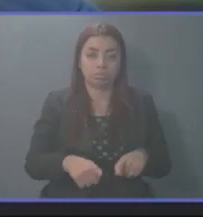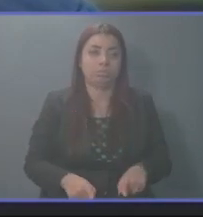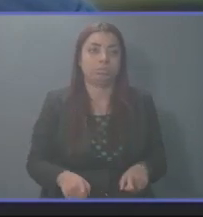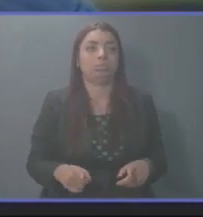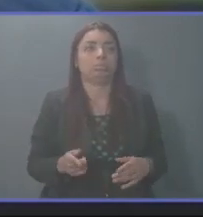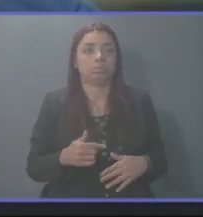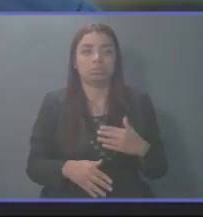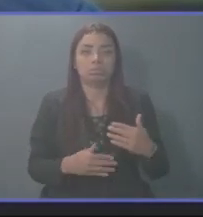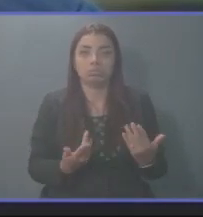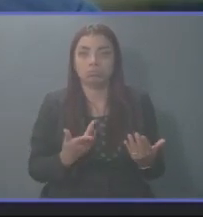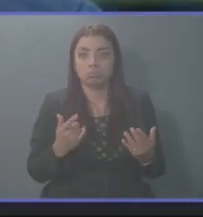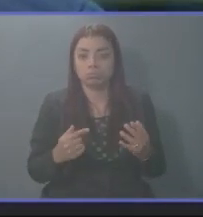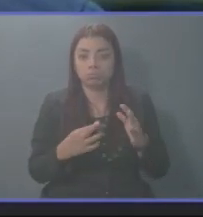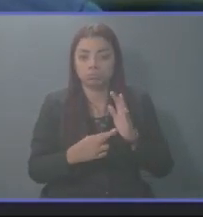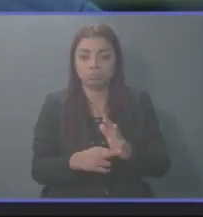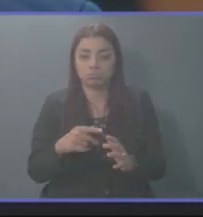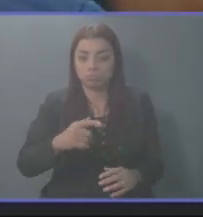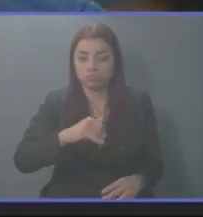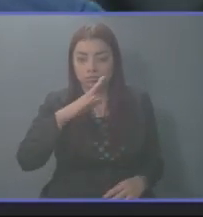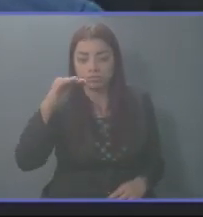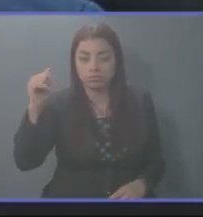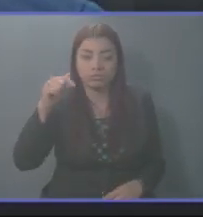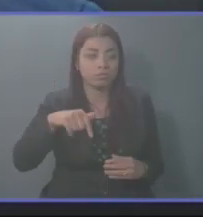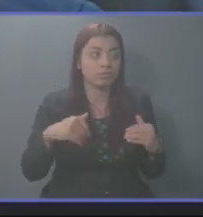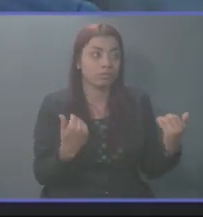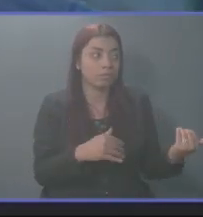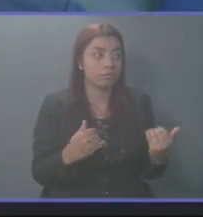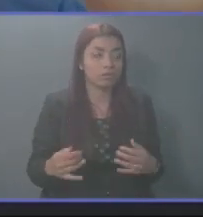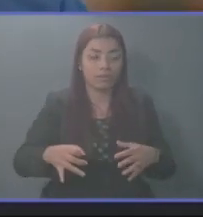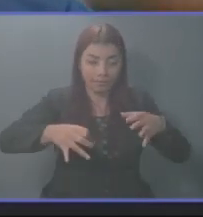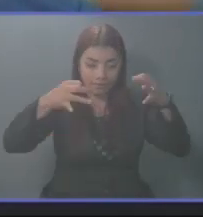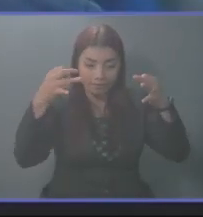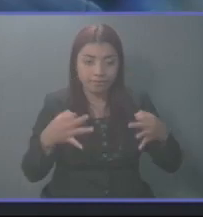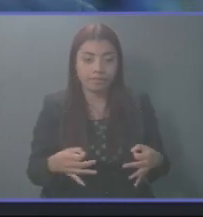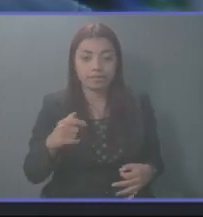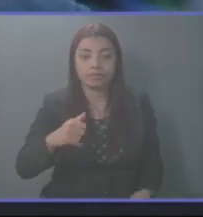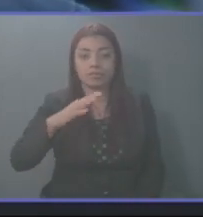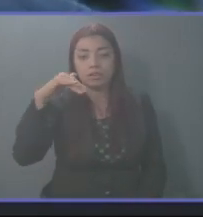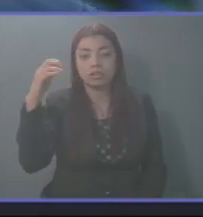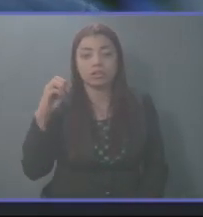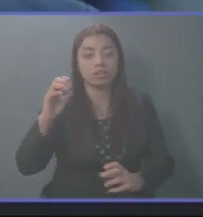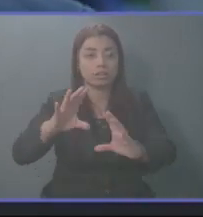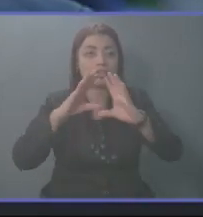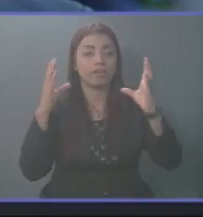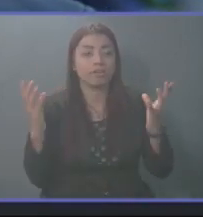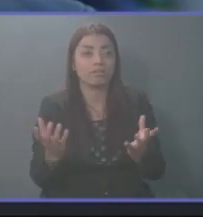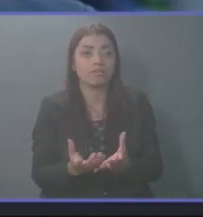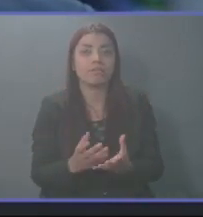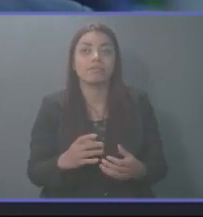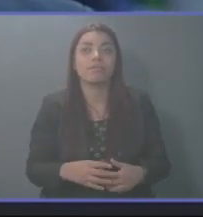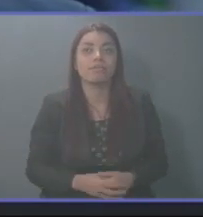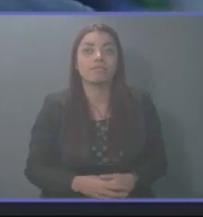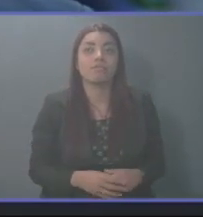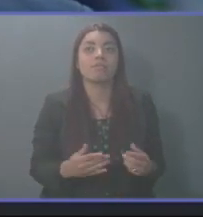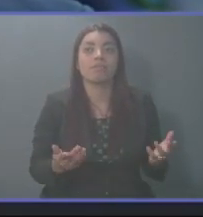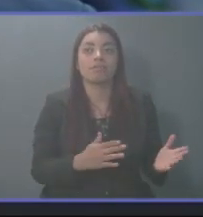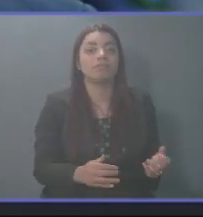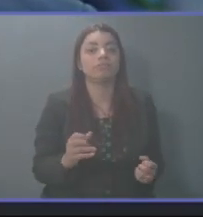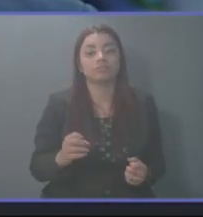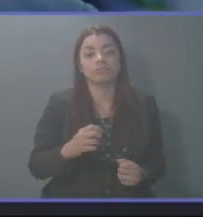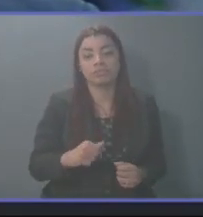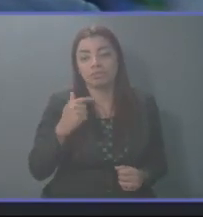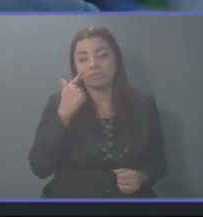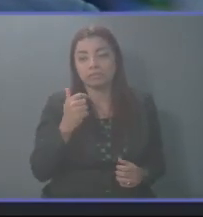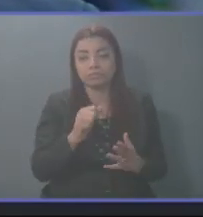sean designadas para representar al país en eventos oficiales nacionales e internacionales. En cuanto a la observación